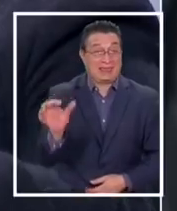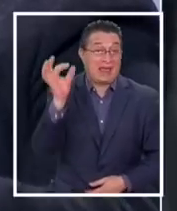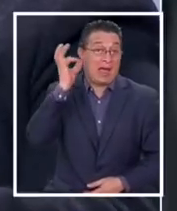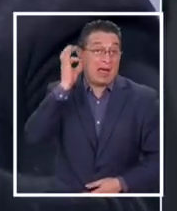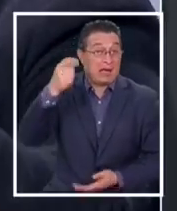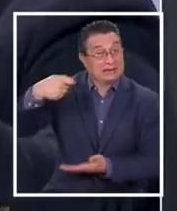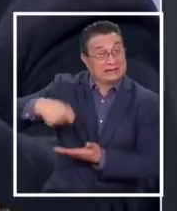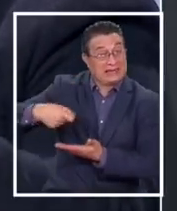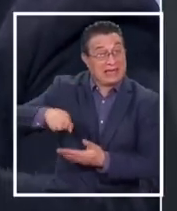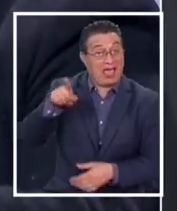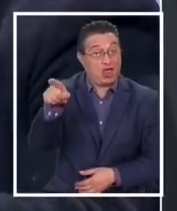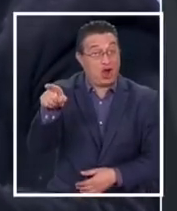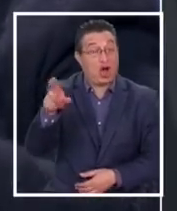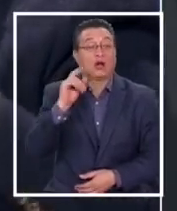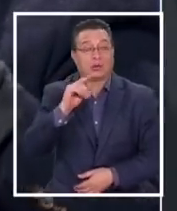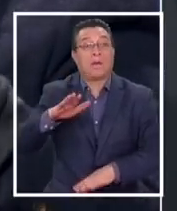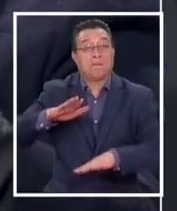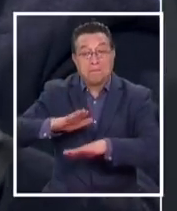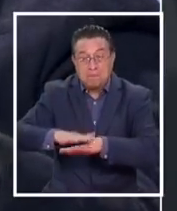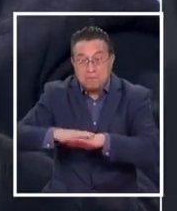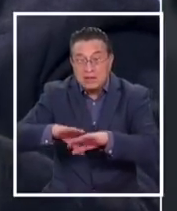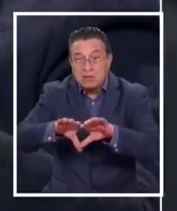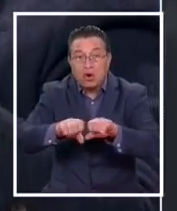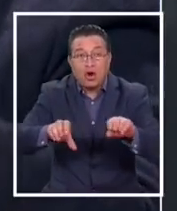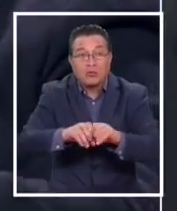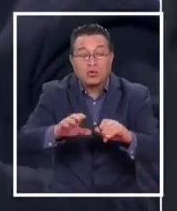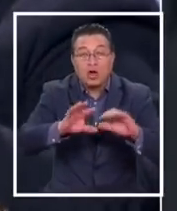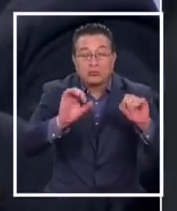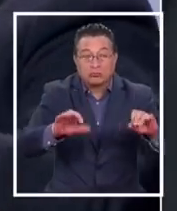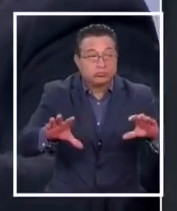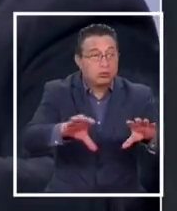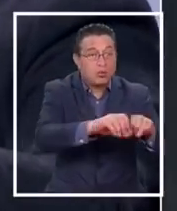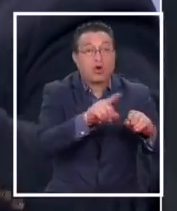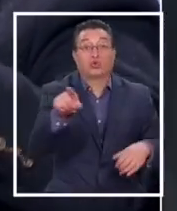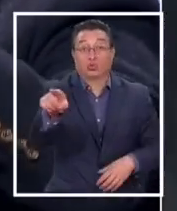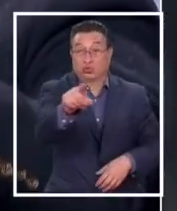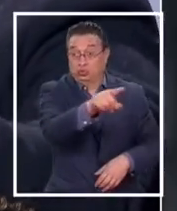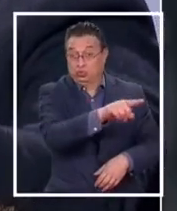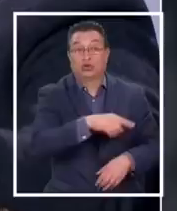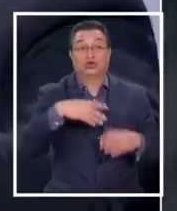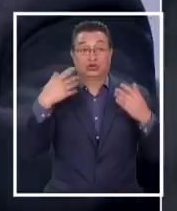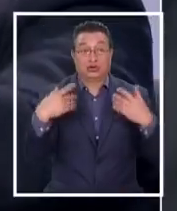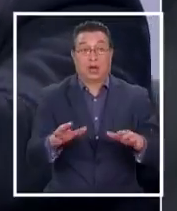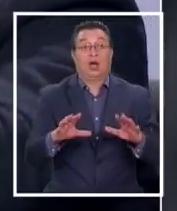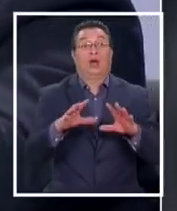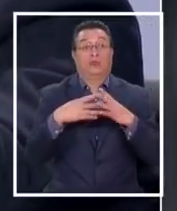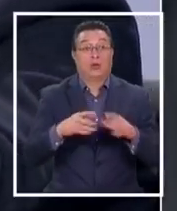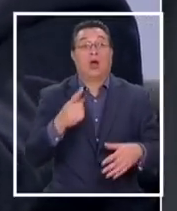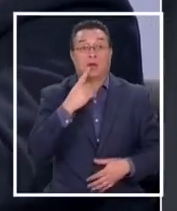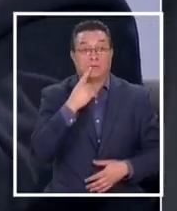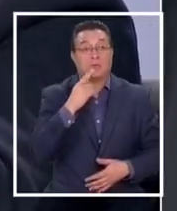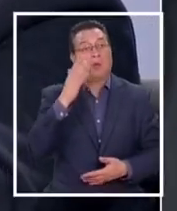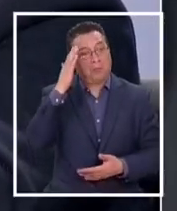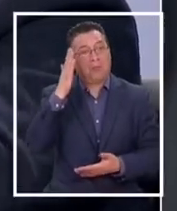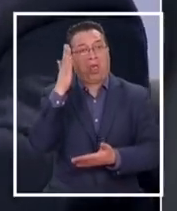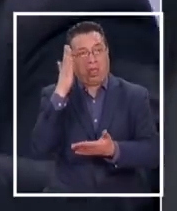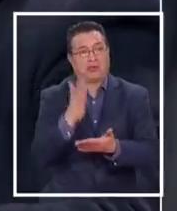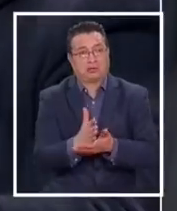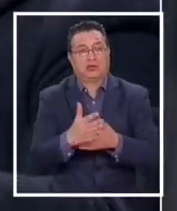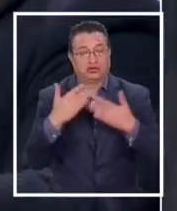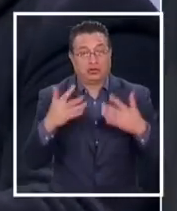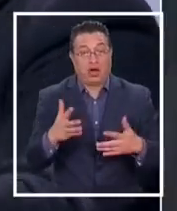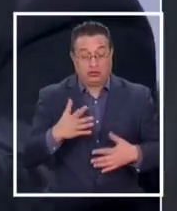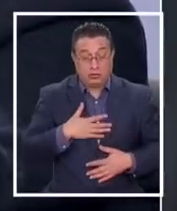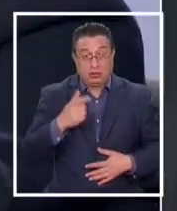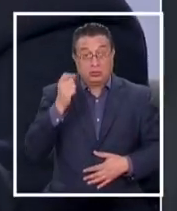la ubicó en mínimos y no en máximos, donde ustedes mismos legítimamente han decidido,